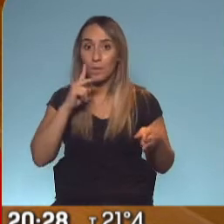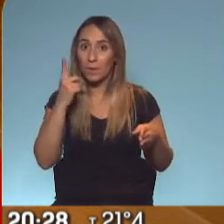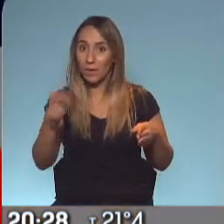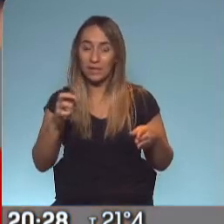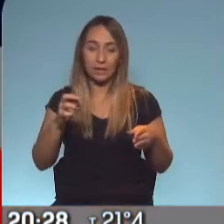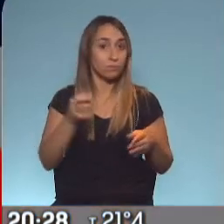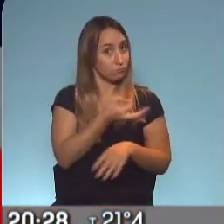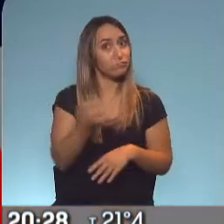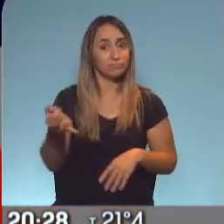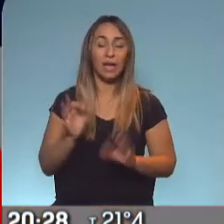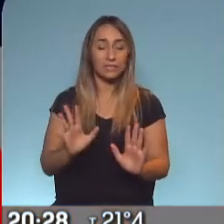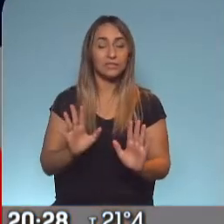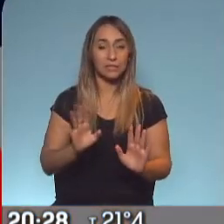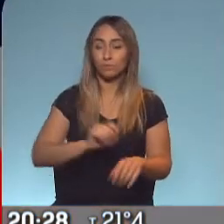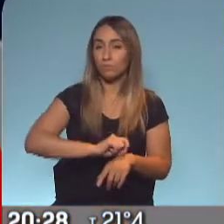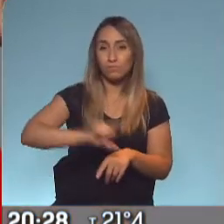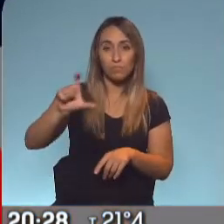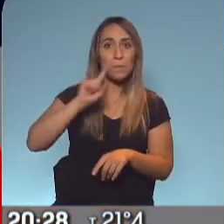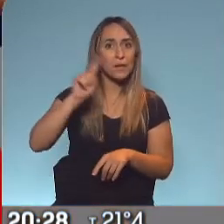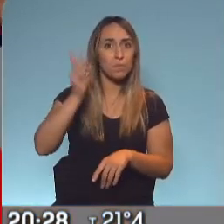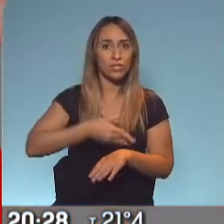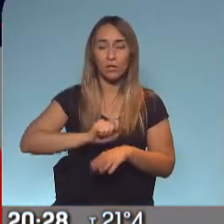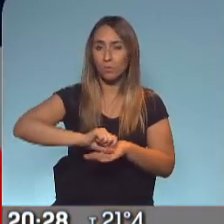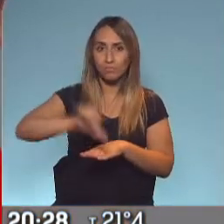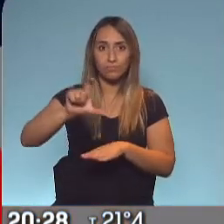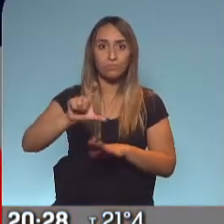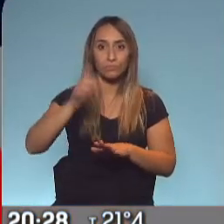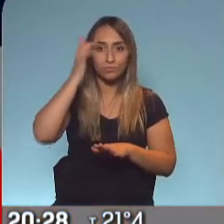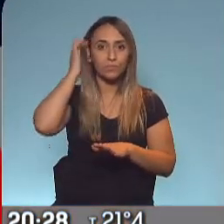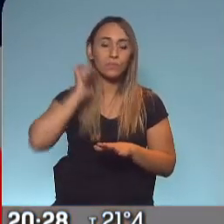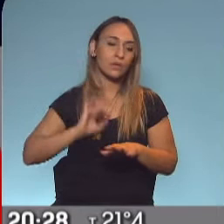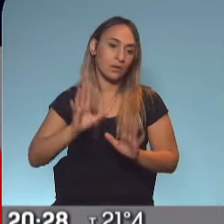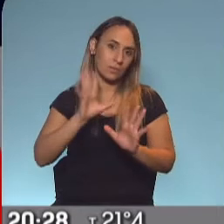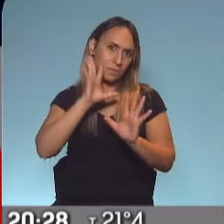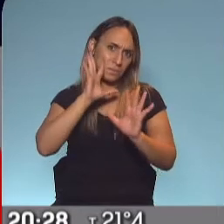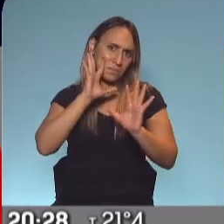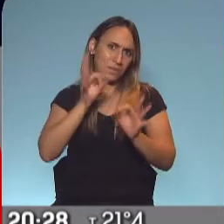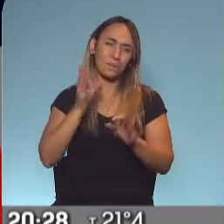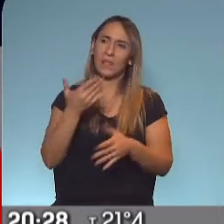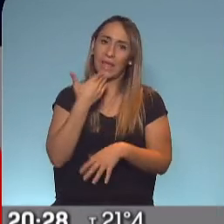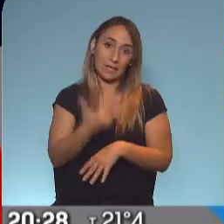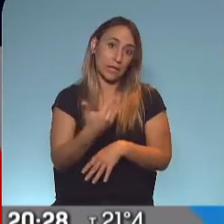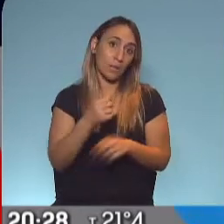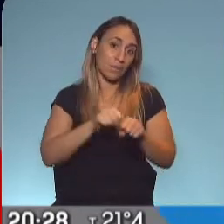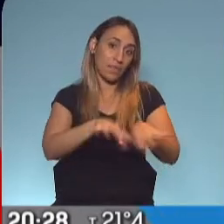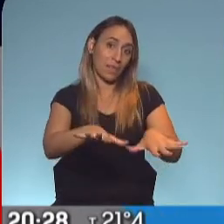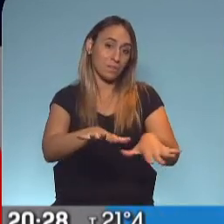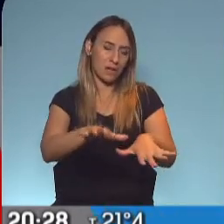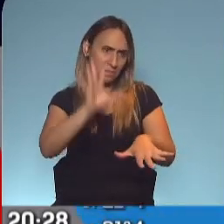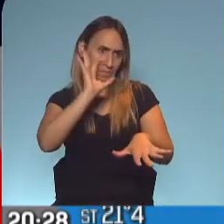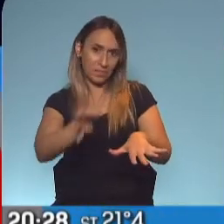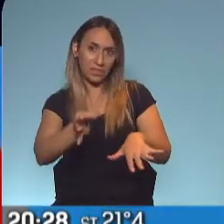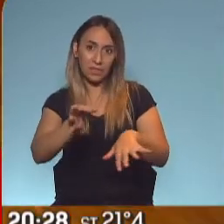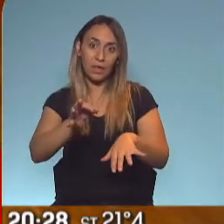en la Argentina. Y esto se profundizó y quedó en evidencia a partir de la pandemia, ¿no? Como en los barrios